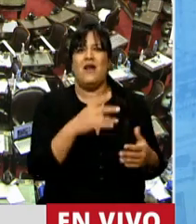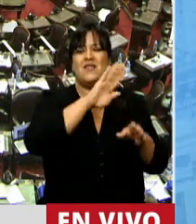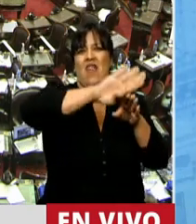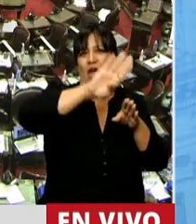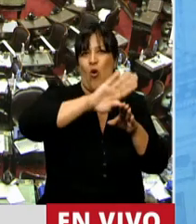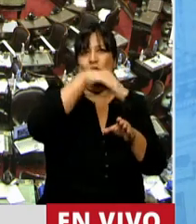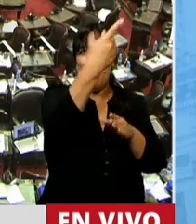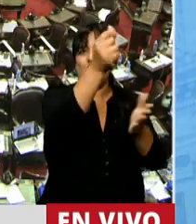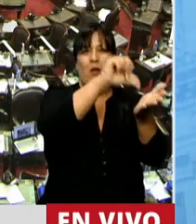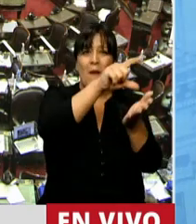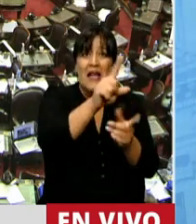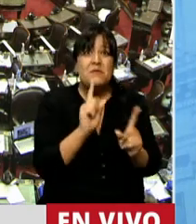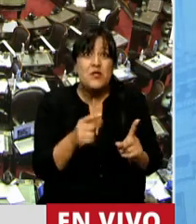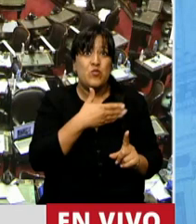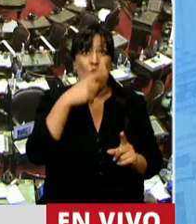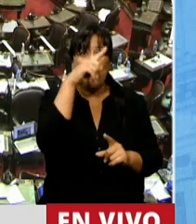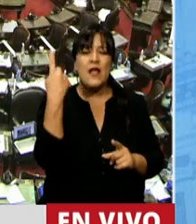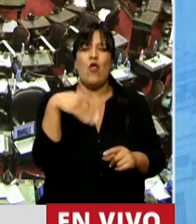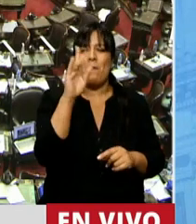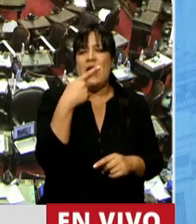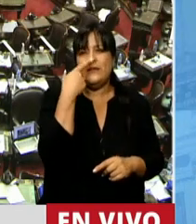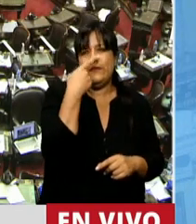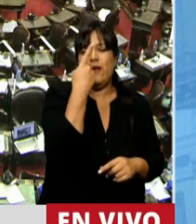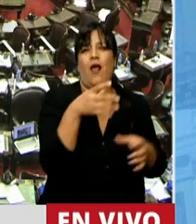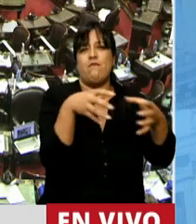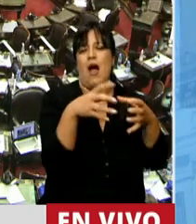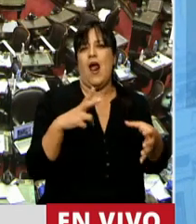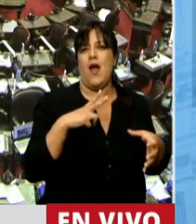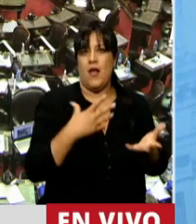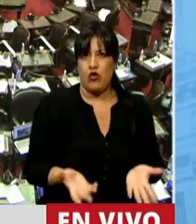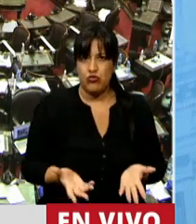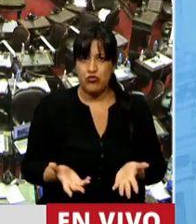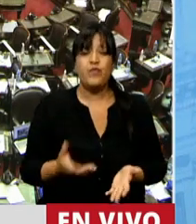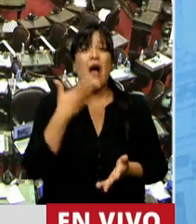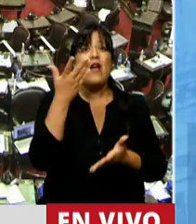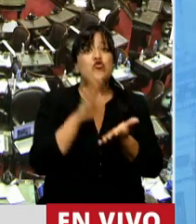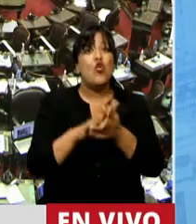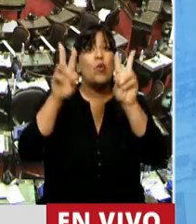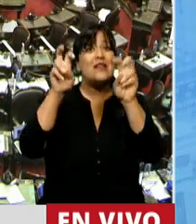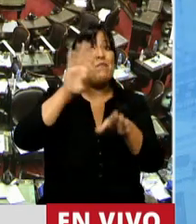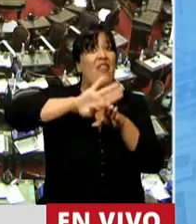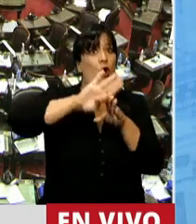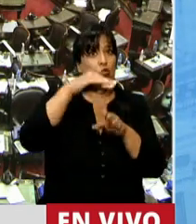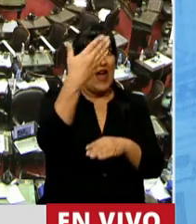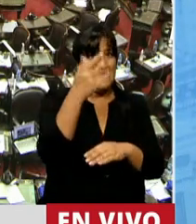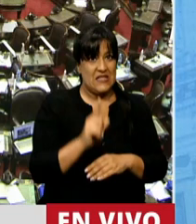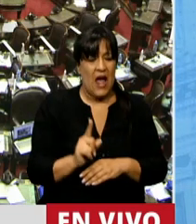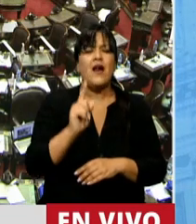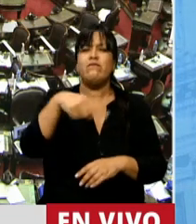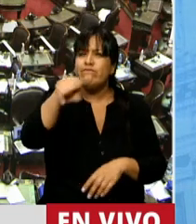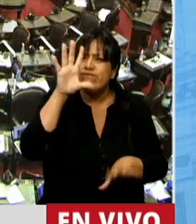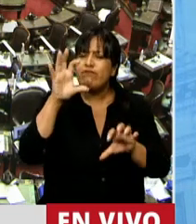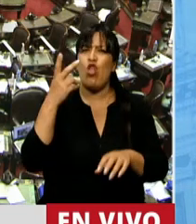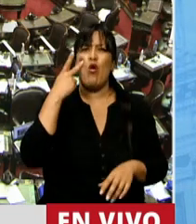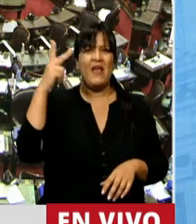contraída por el Estado argentino para servir el interés de minorías privilegiadas. Y hablando de deuda externa, les quiero recordar que fue en 2018